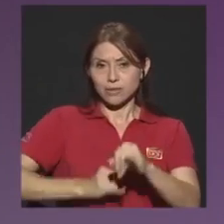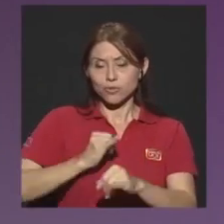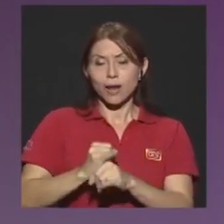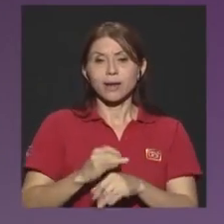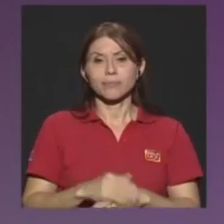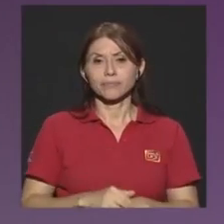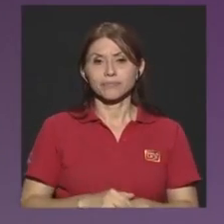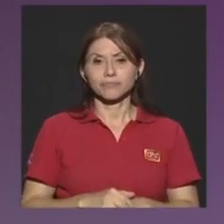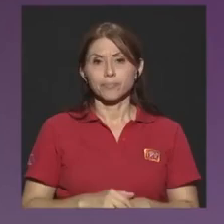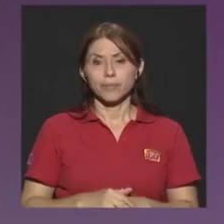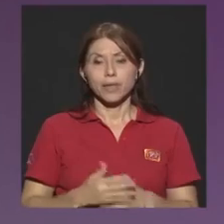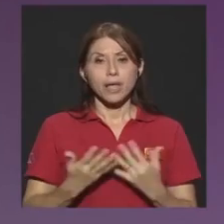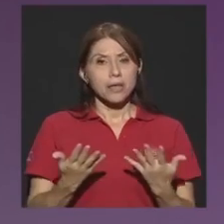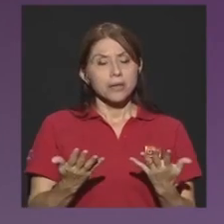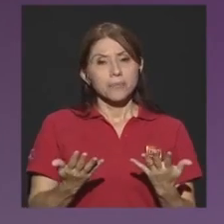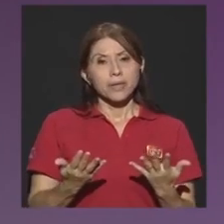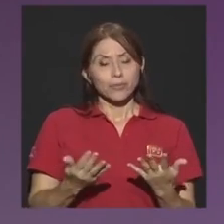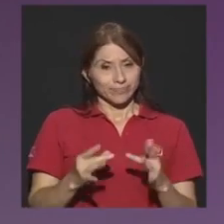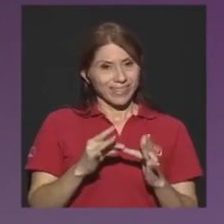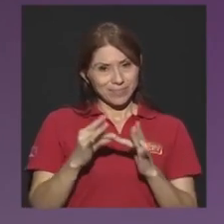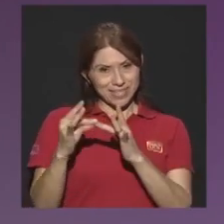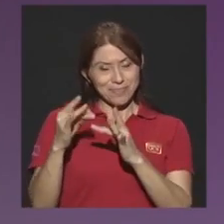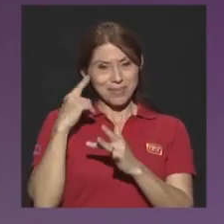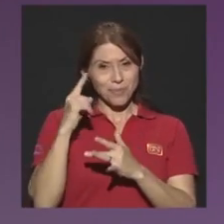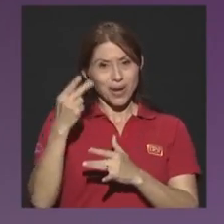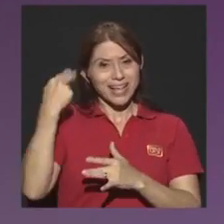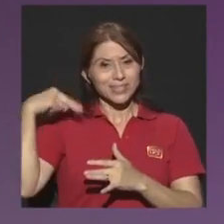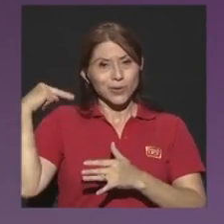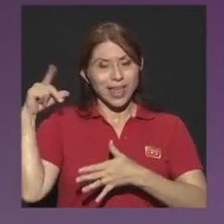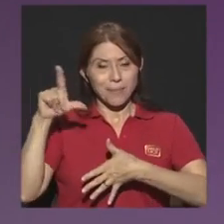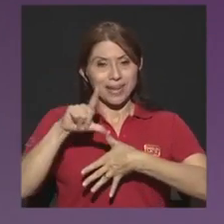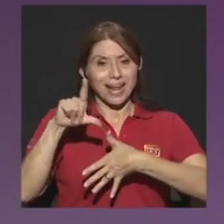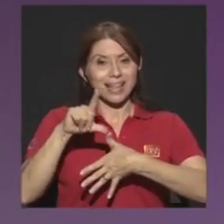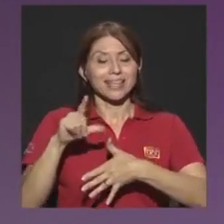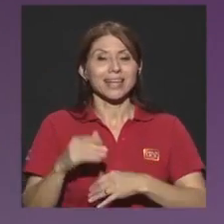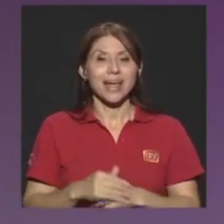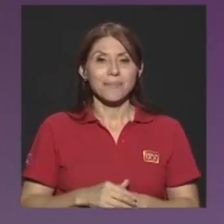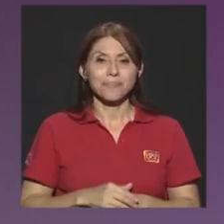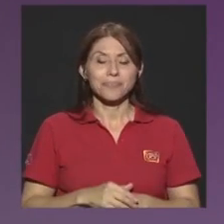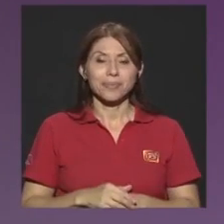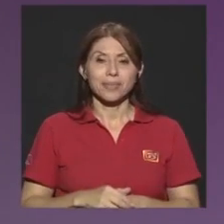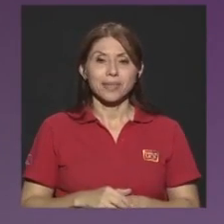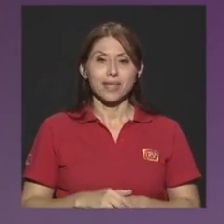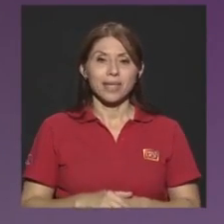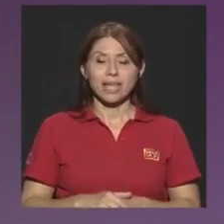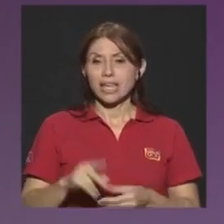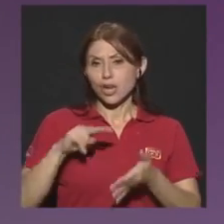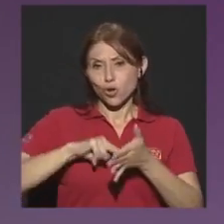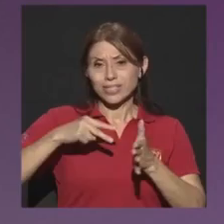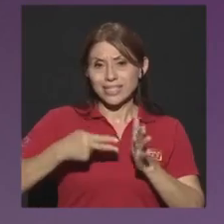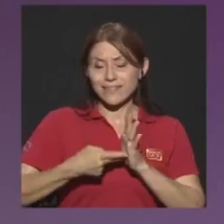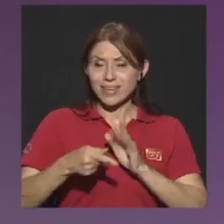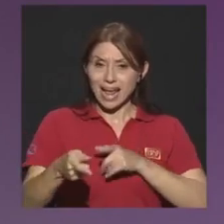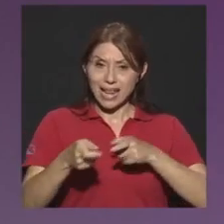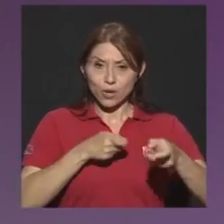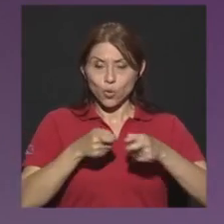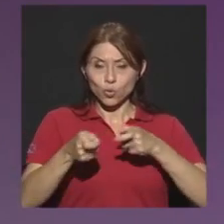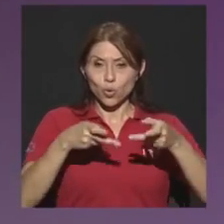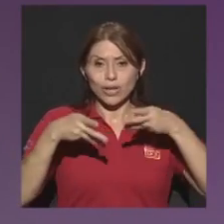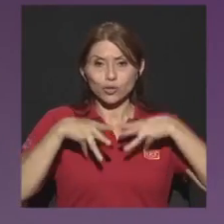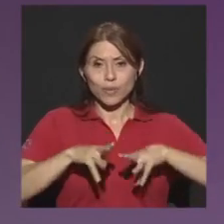en medio, sobre todo por la historia de América Latina y de lo que significa el control de los medios de